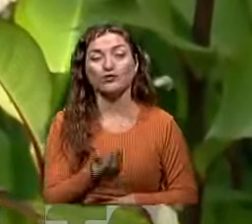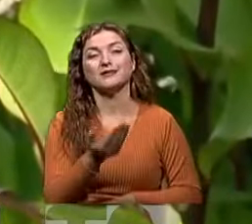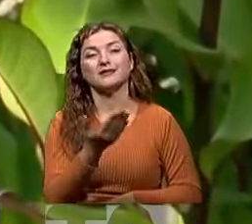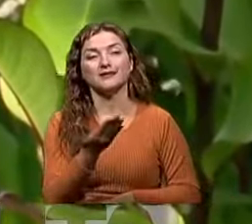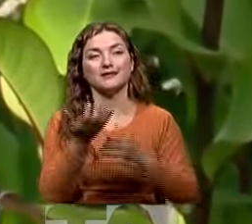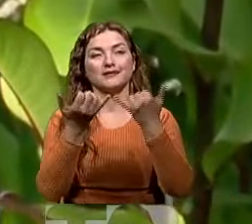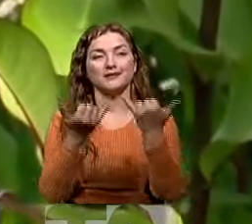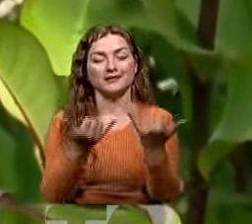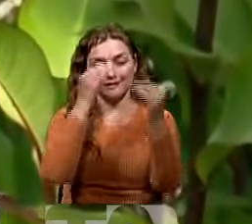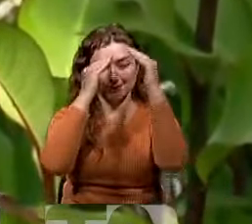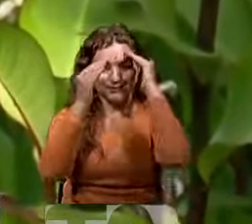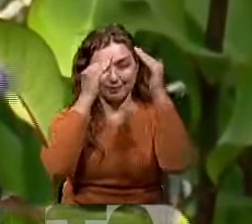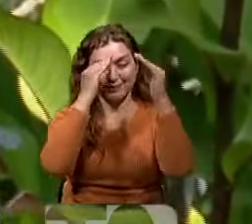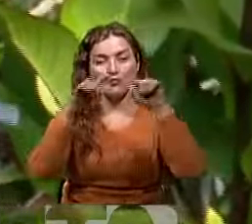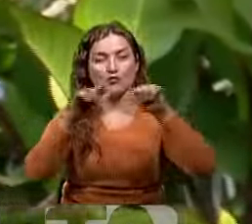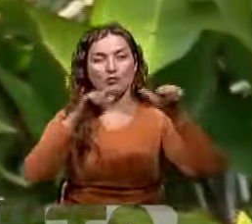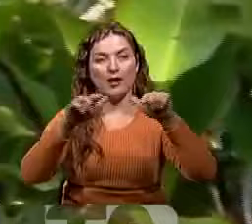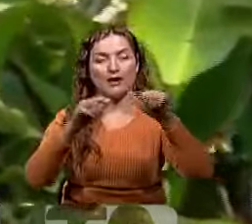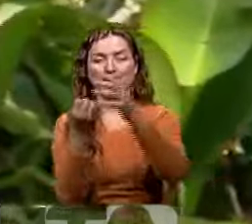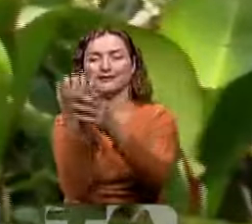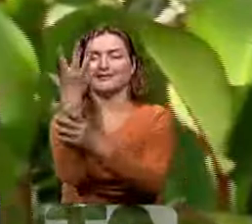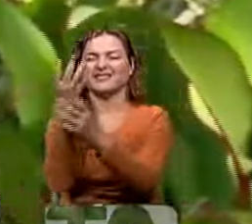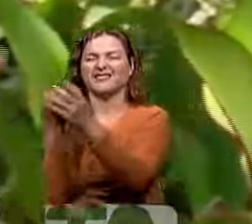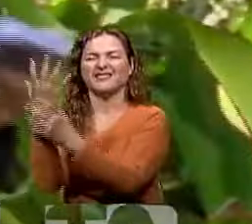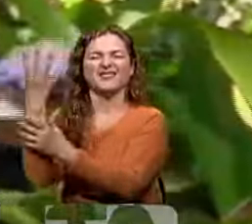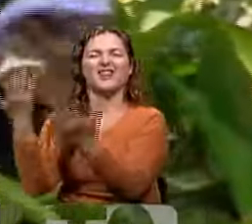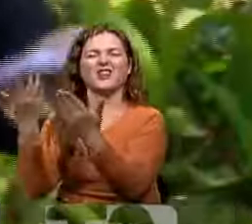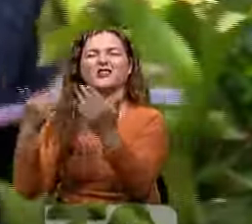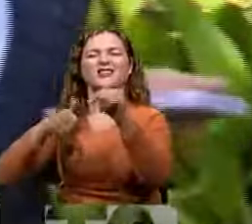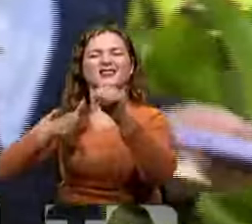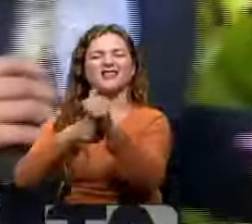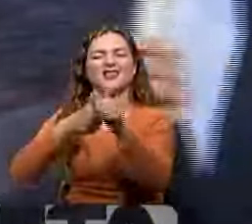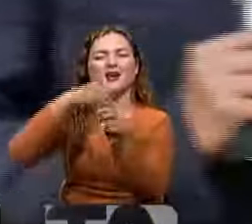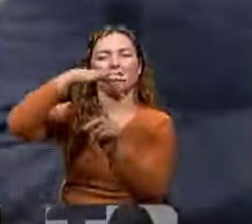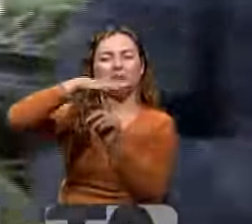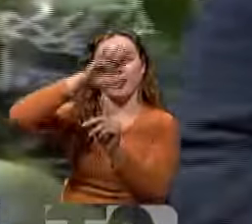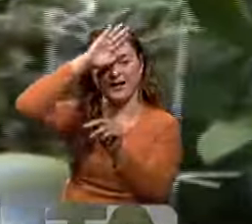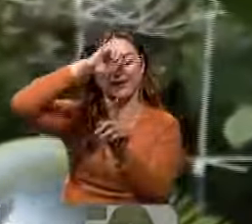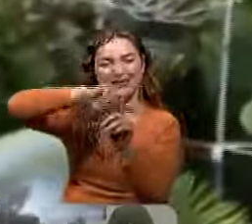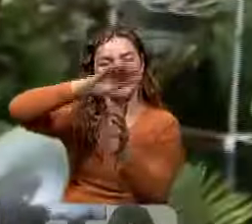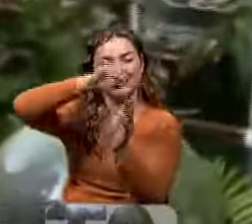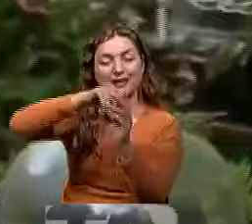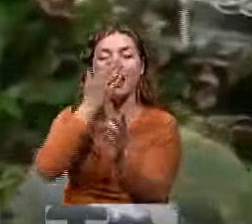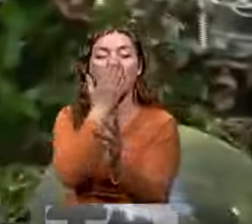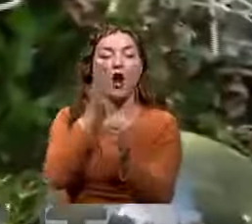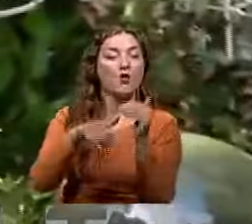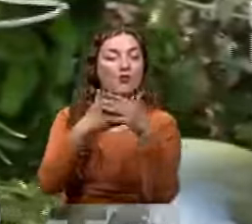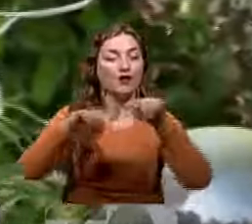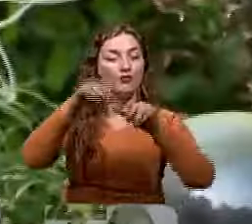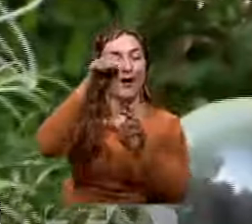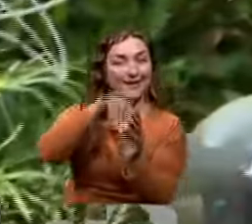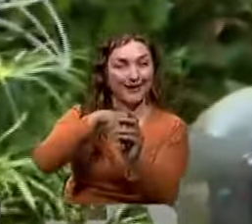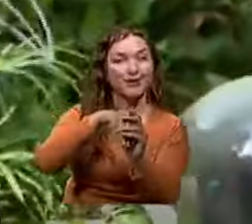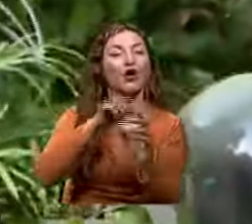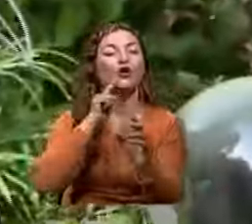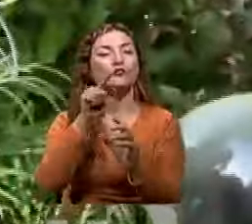Pues bueno, yo les saludo desde el Jardín Botánico de la capital. Este queda justamente en el interior del Parque de la Carolina. Miren